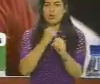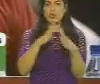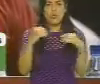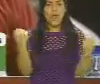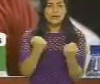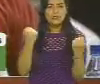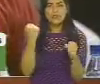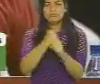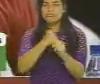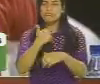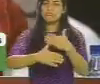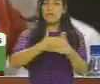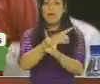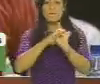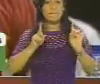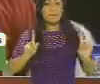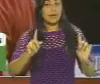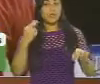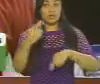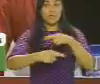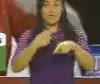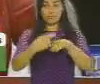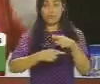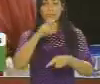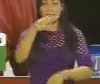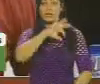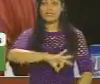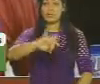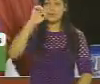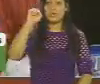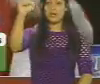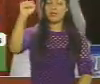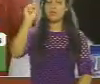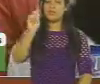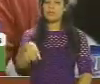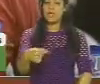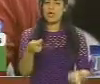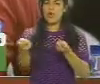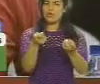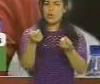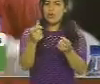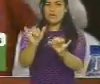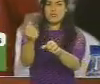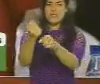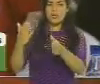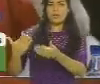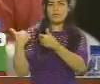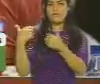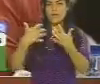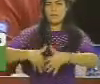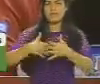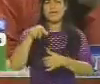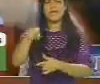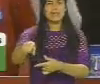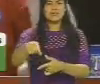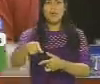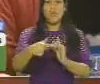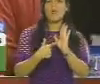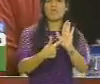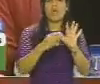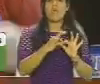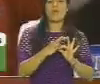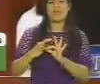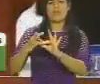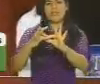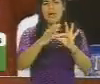embargo, la revolución y el socialismo y el control obrero tocaron el pito de la unidad y el pito